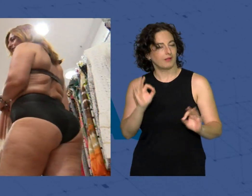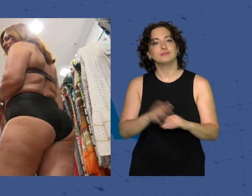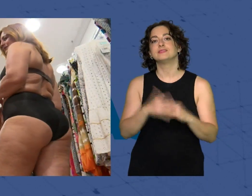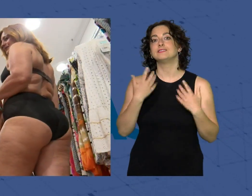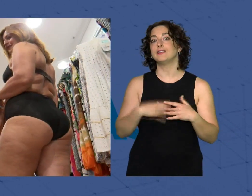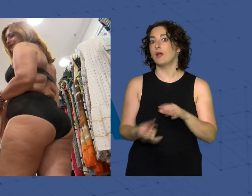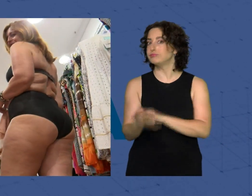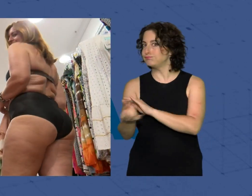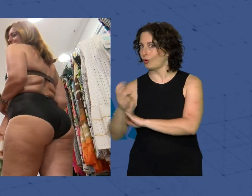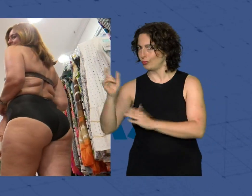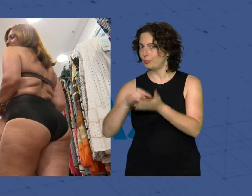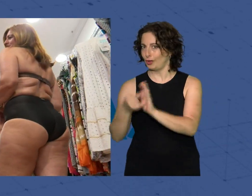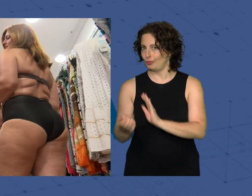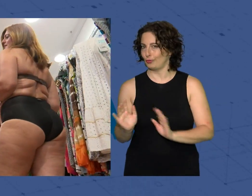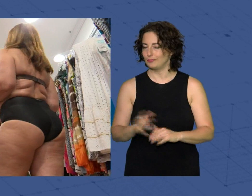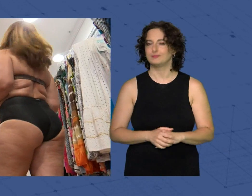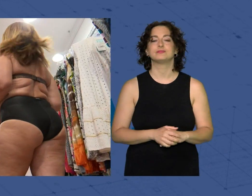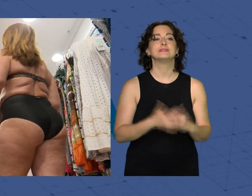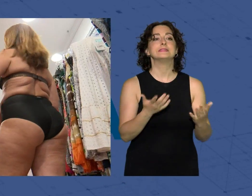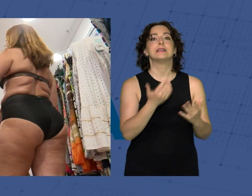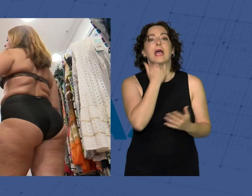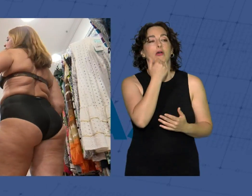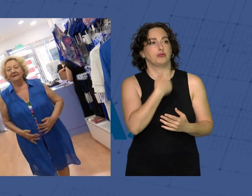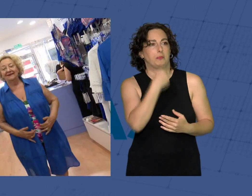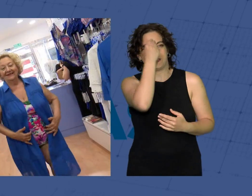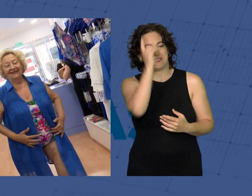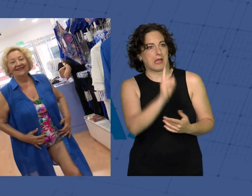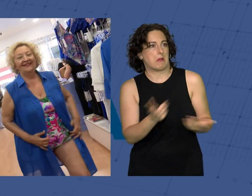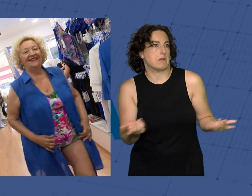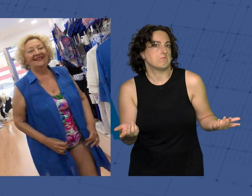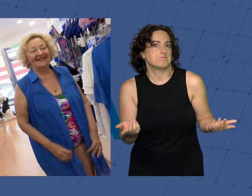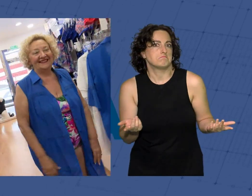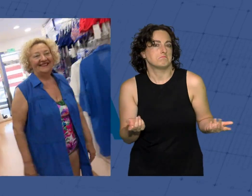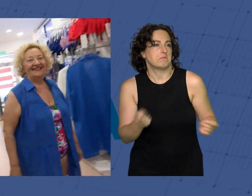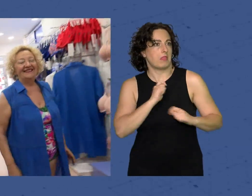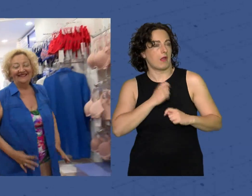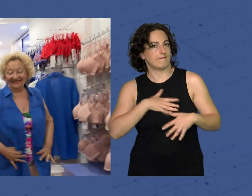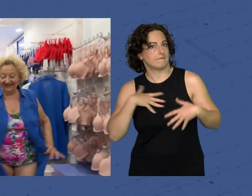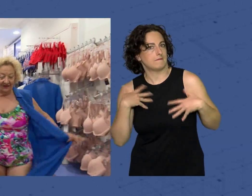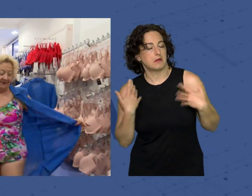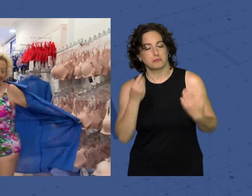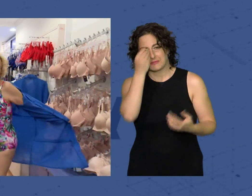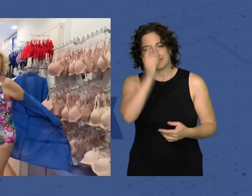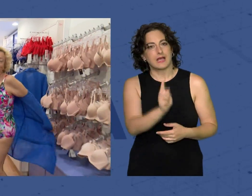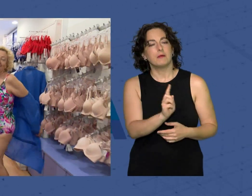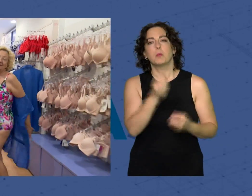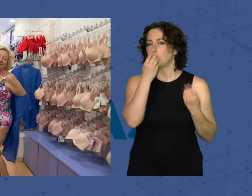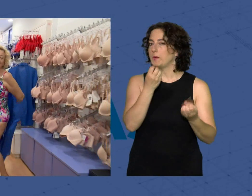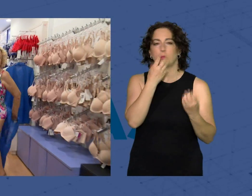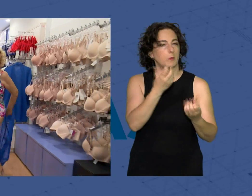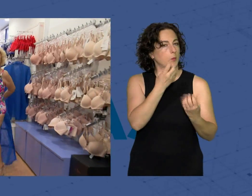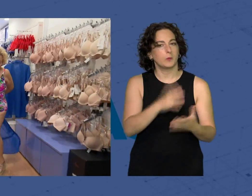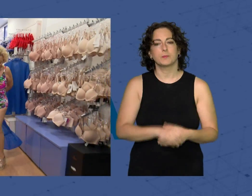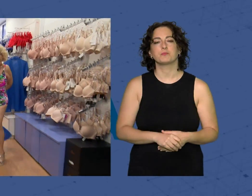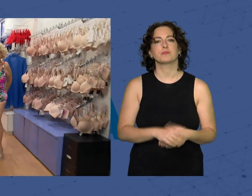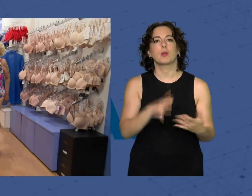ha salido algún proyecto más. Es algo que no pensaba que me iba a llenar tanto y muy bien, muy bien, muy bien,